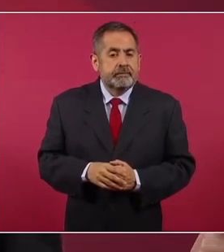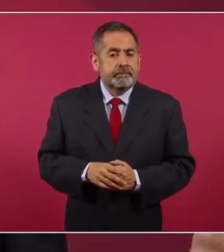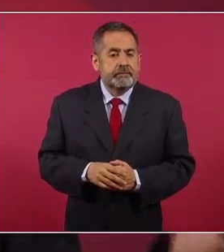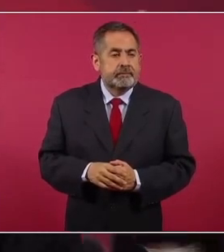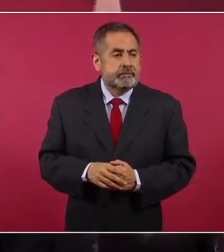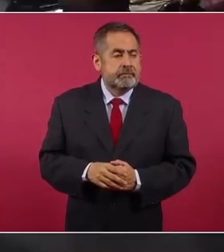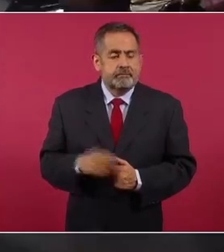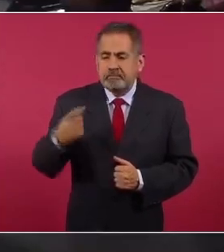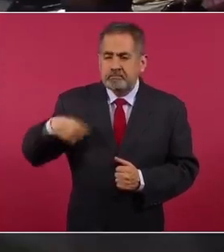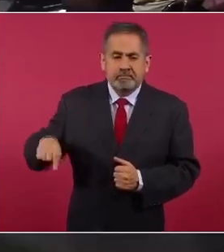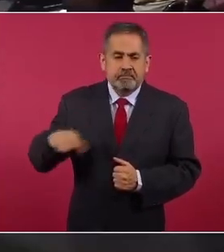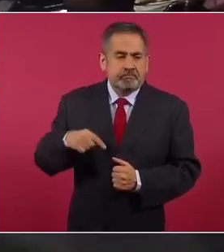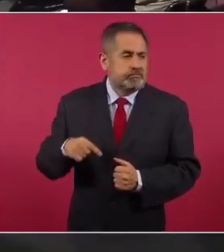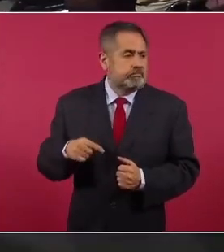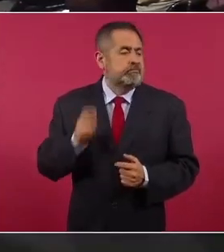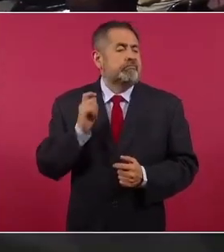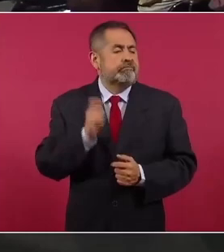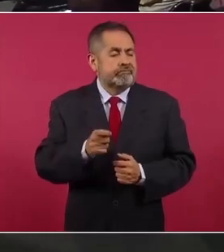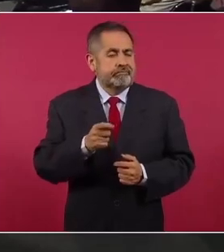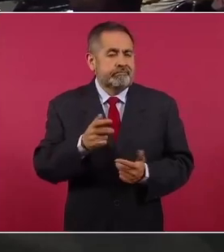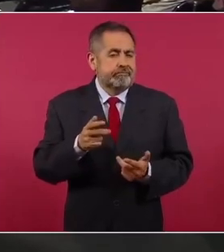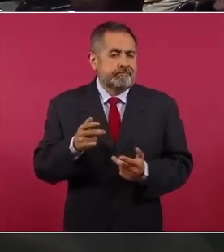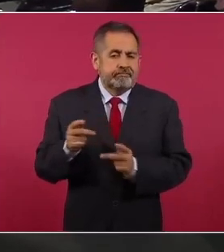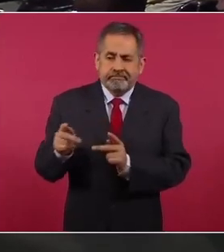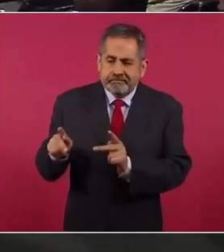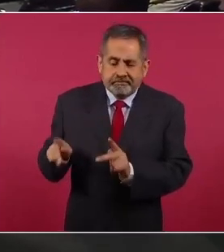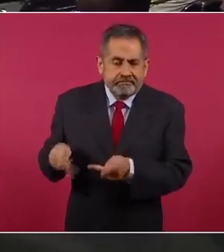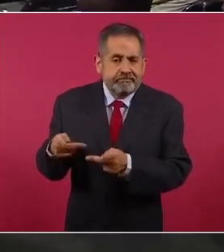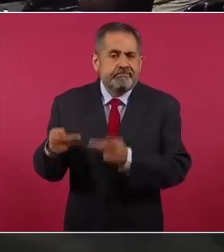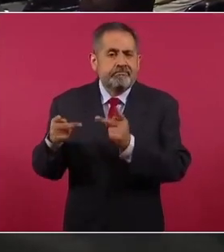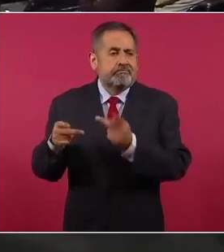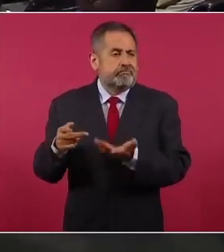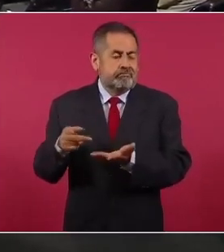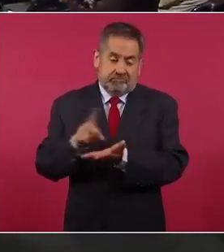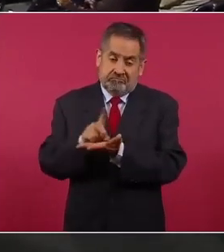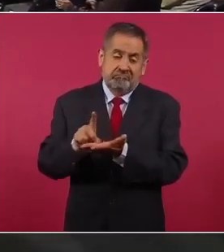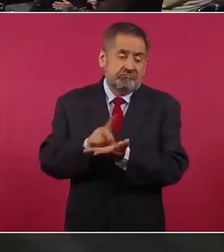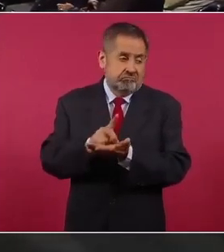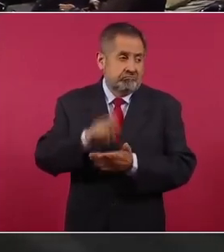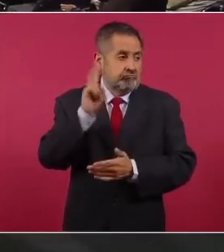la venta o el tráfico de droga